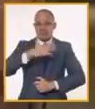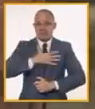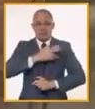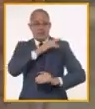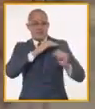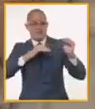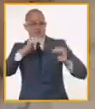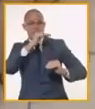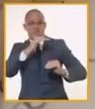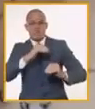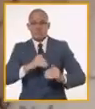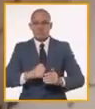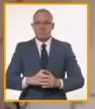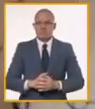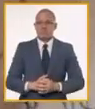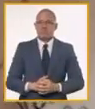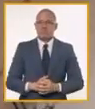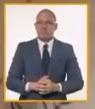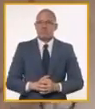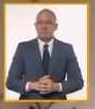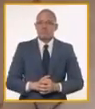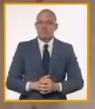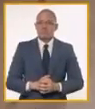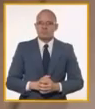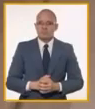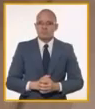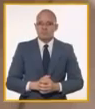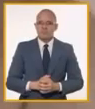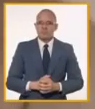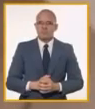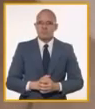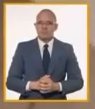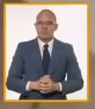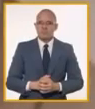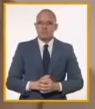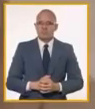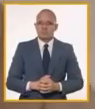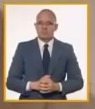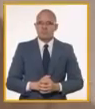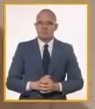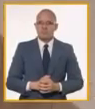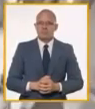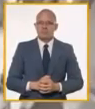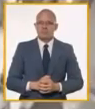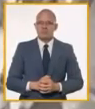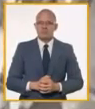ministros. Yo no sé lo que es el destino,